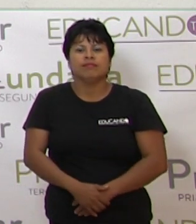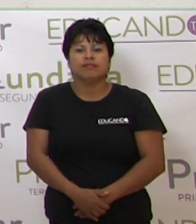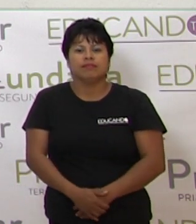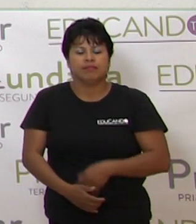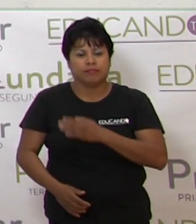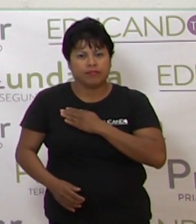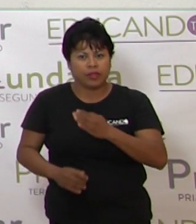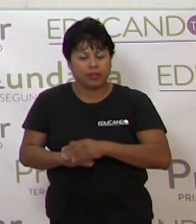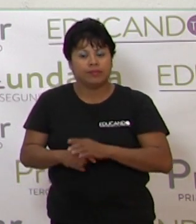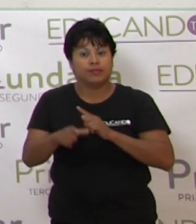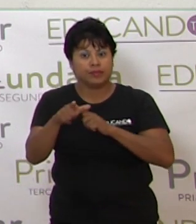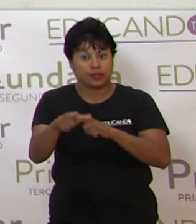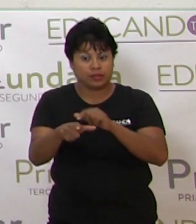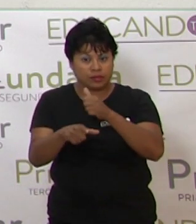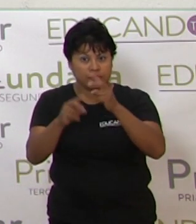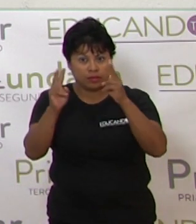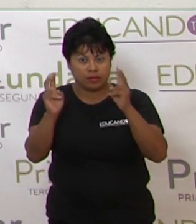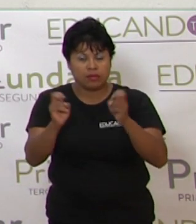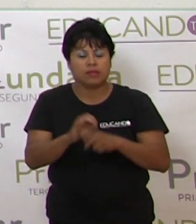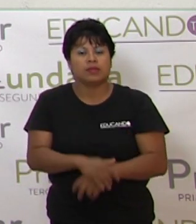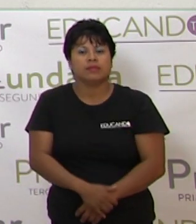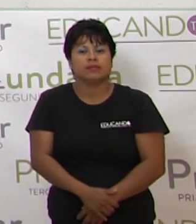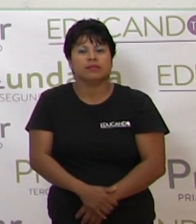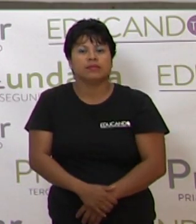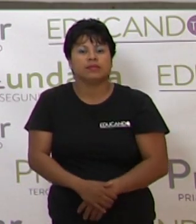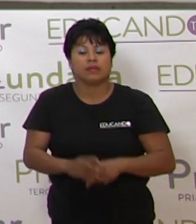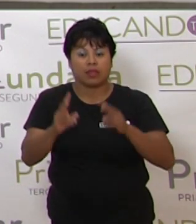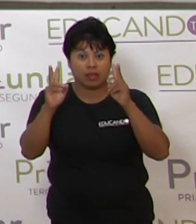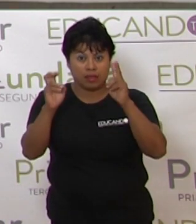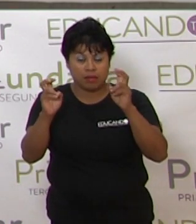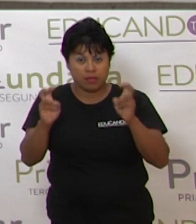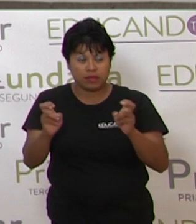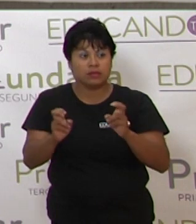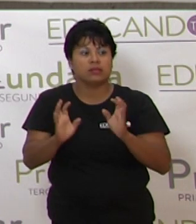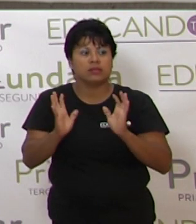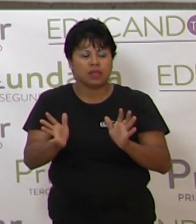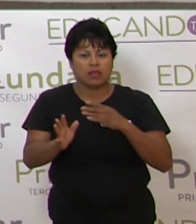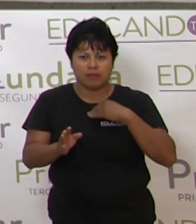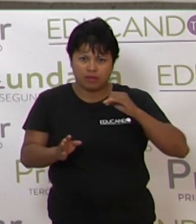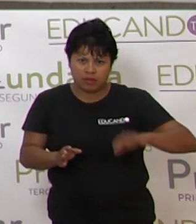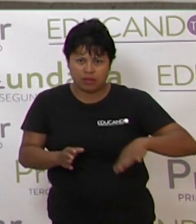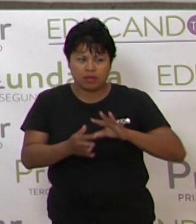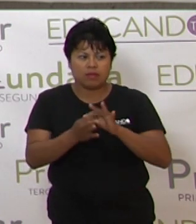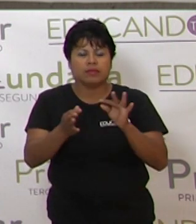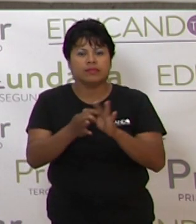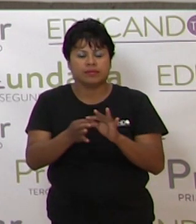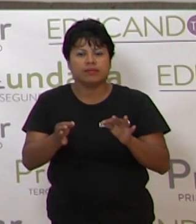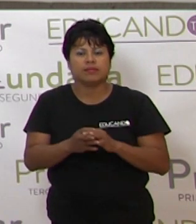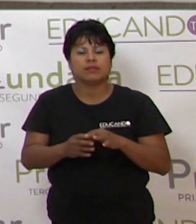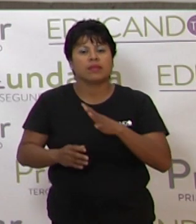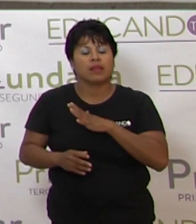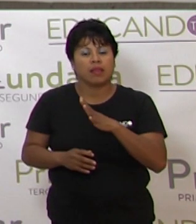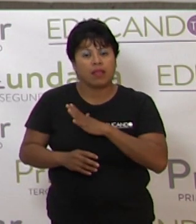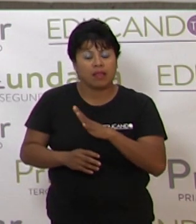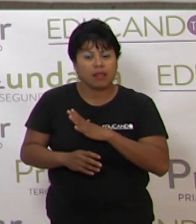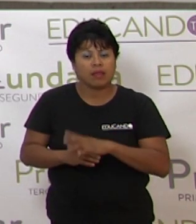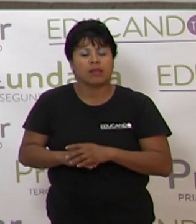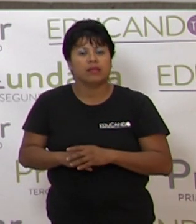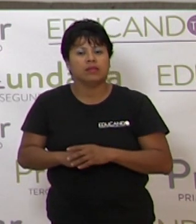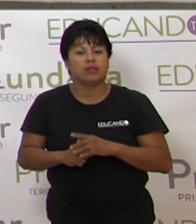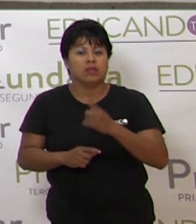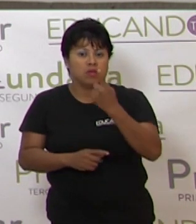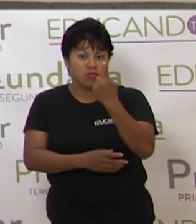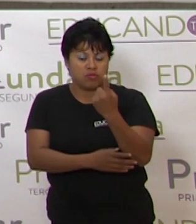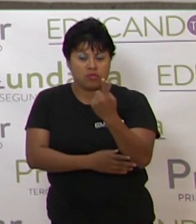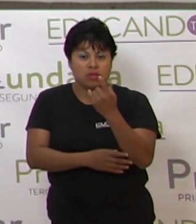Bueno, siguiendo con el tema, los temas ya mencioné que hay uno que es